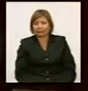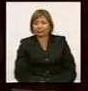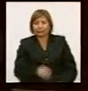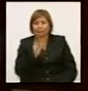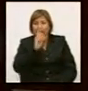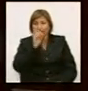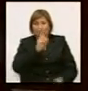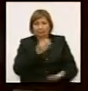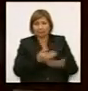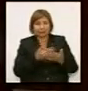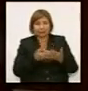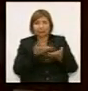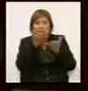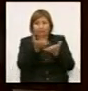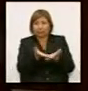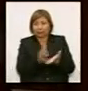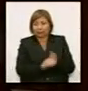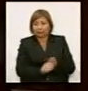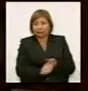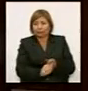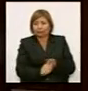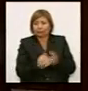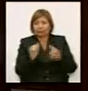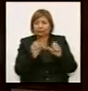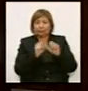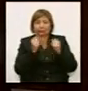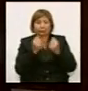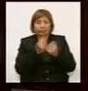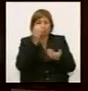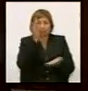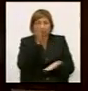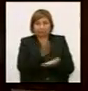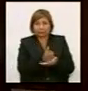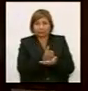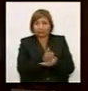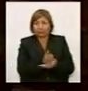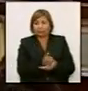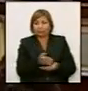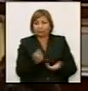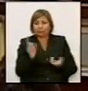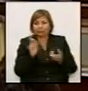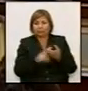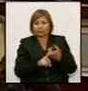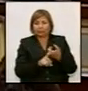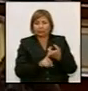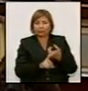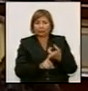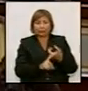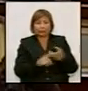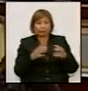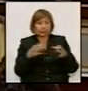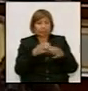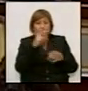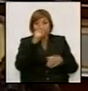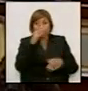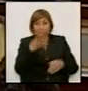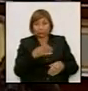propuestas, corta la sesión y la suspende hasta que ese cuarto